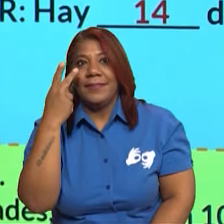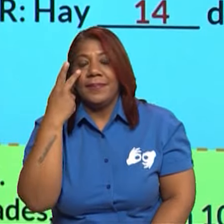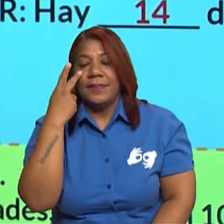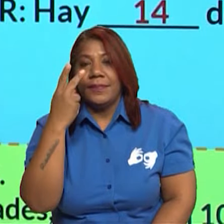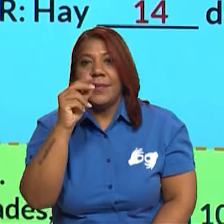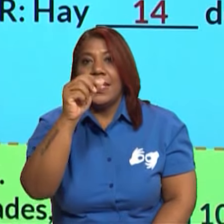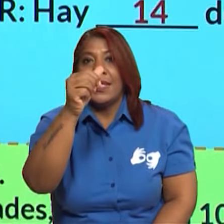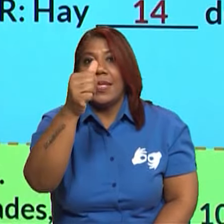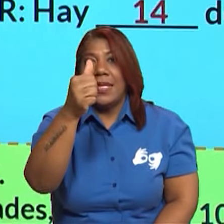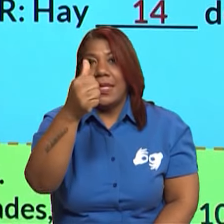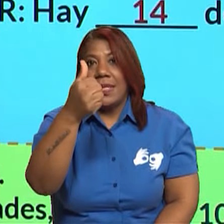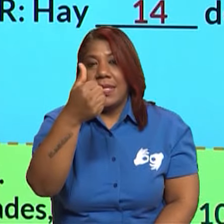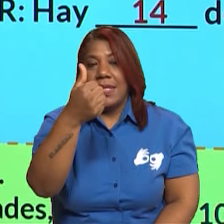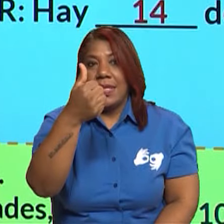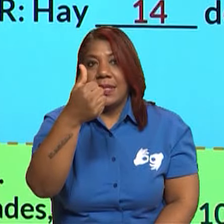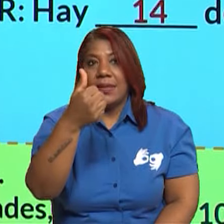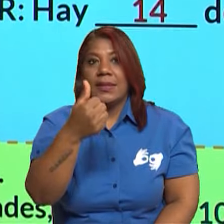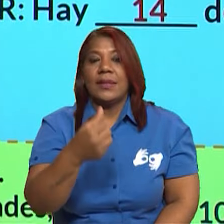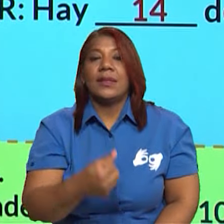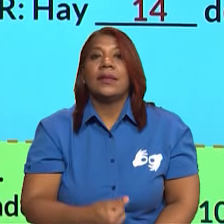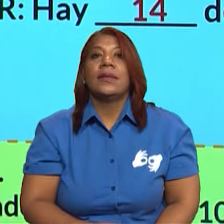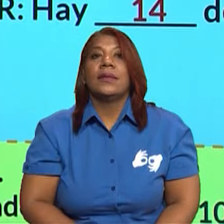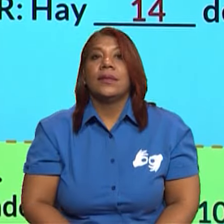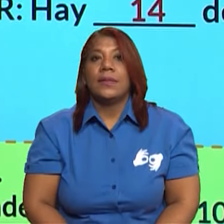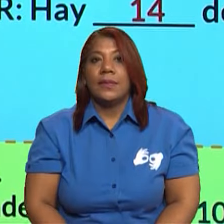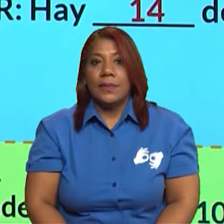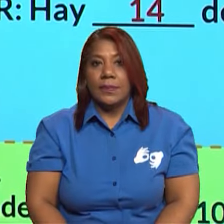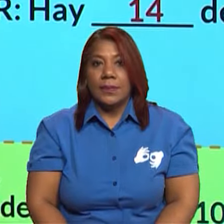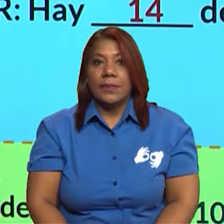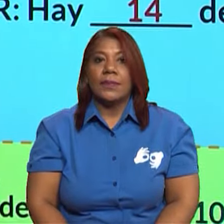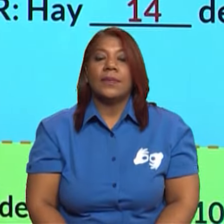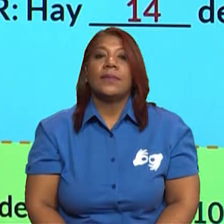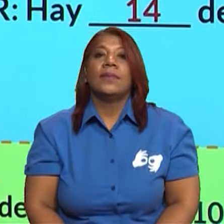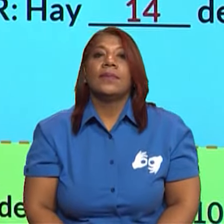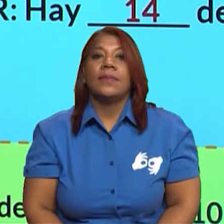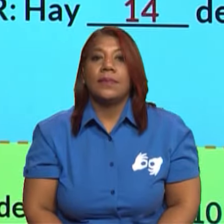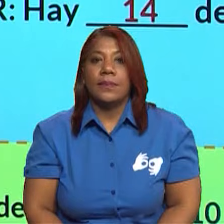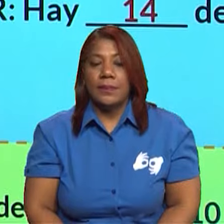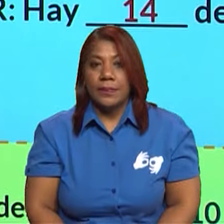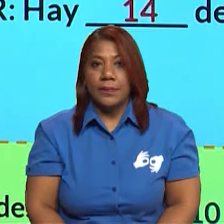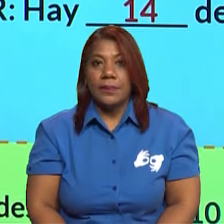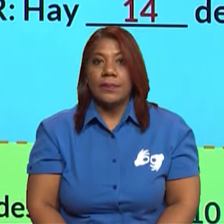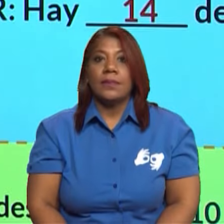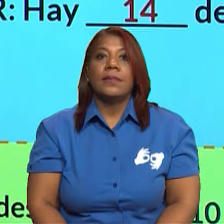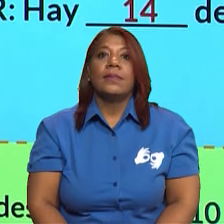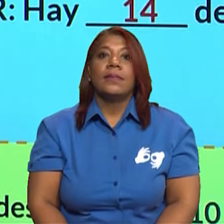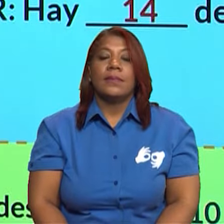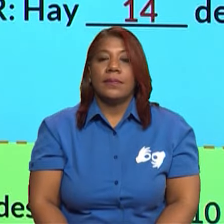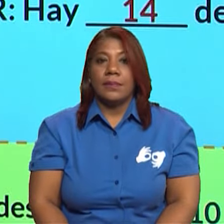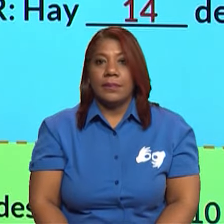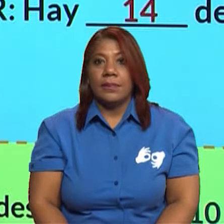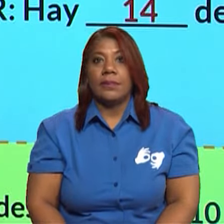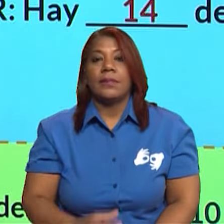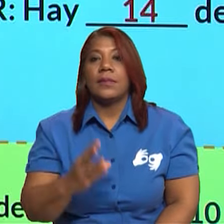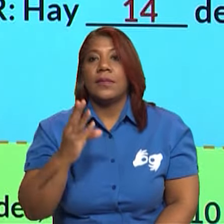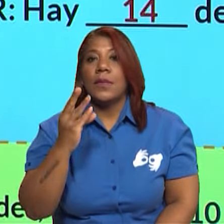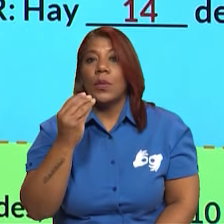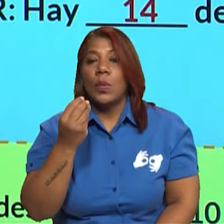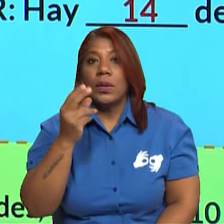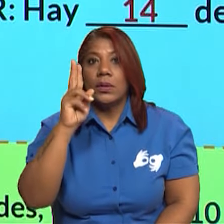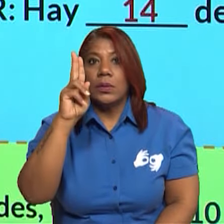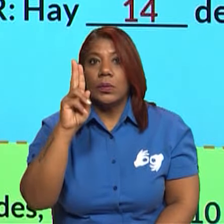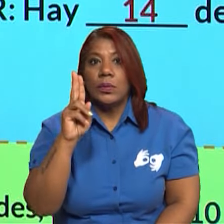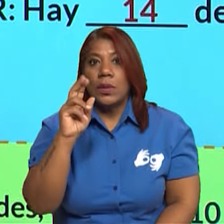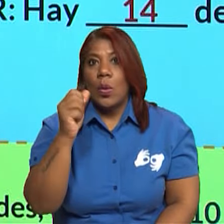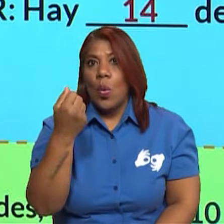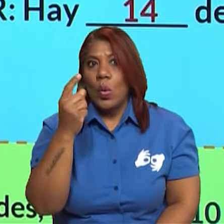número, la decena que la tenía, la pasé como 10 unidades, más las que ya tenía. Ahora, ¿cuántas unidades tengo en